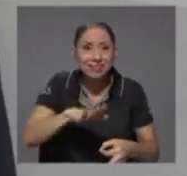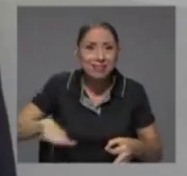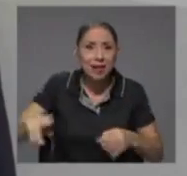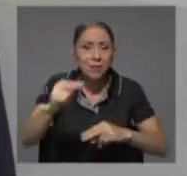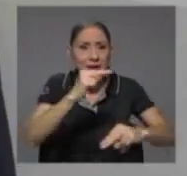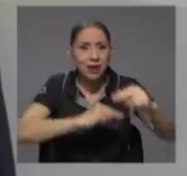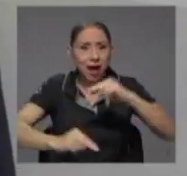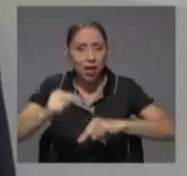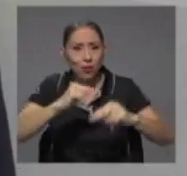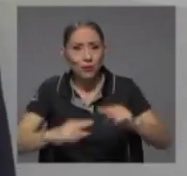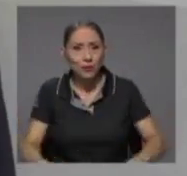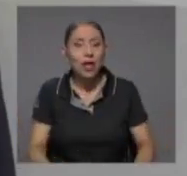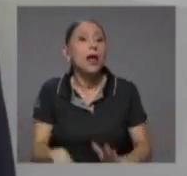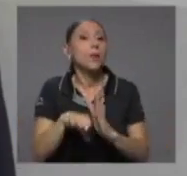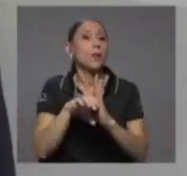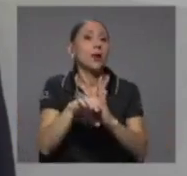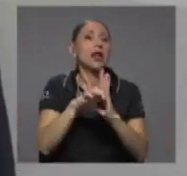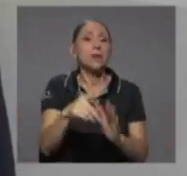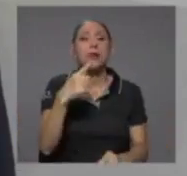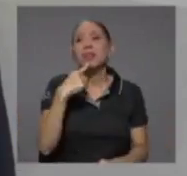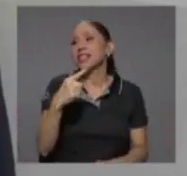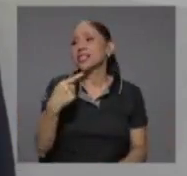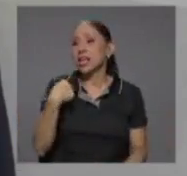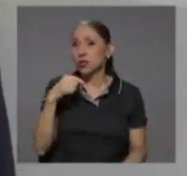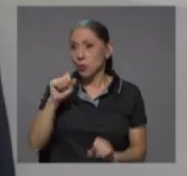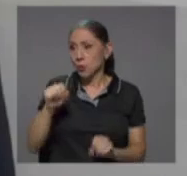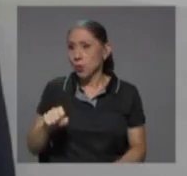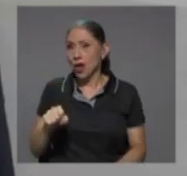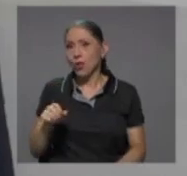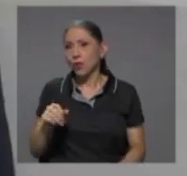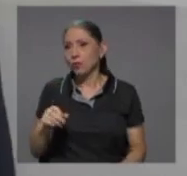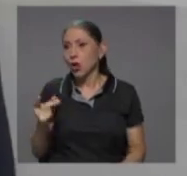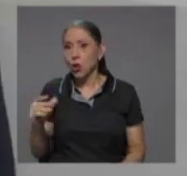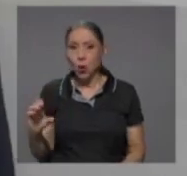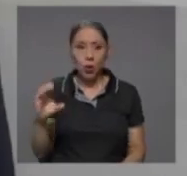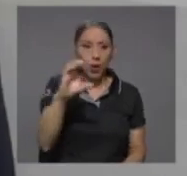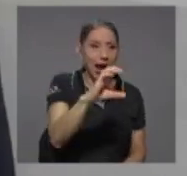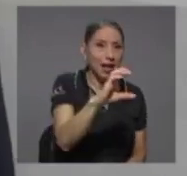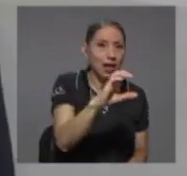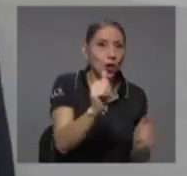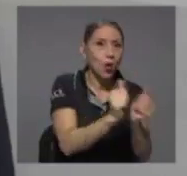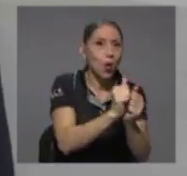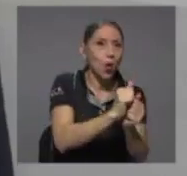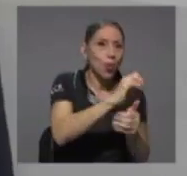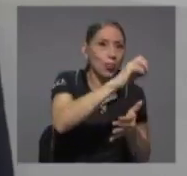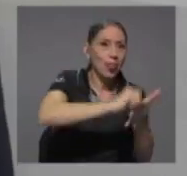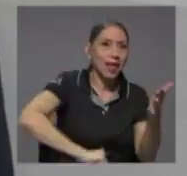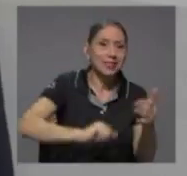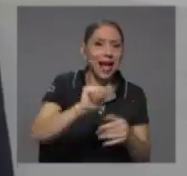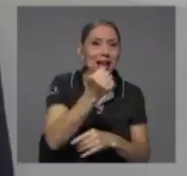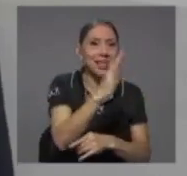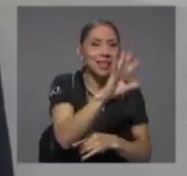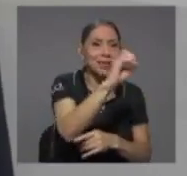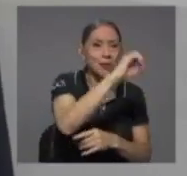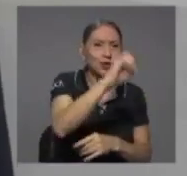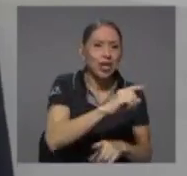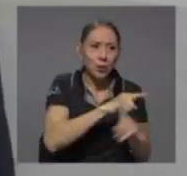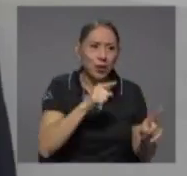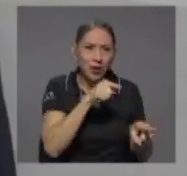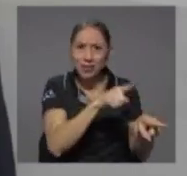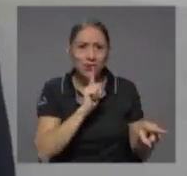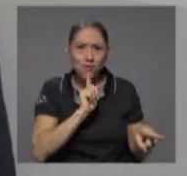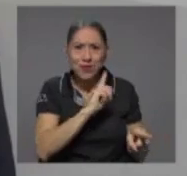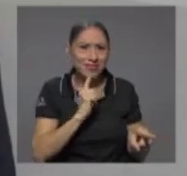Entonces, dicen, por ejemplo, que puedo colocar al 15%, una tasa del 15%, bueno, las tasas no están en ese nivel. Entonces, ¿cómo hacemos que